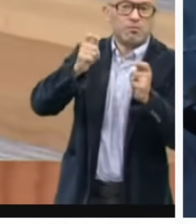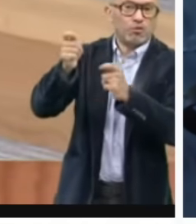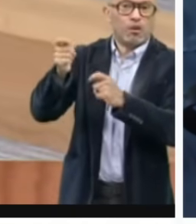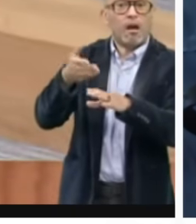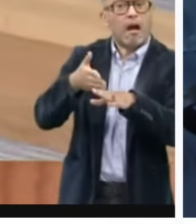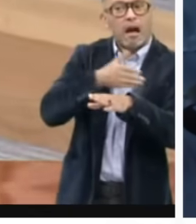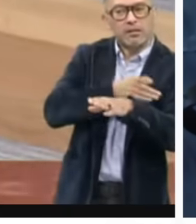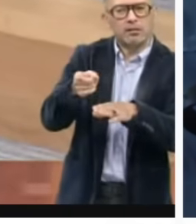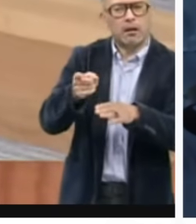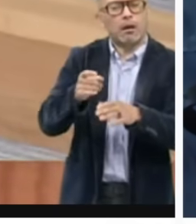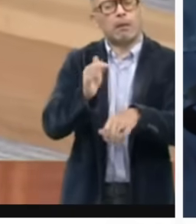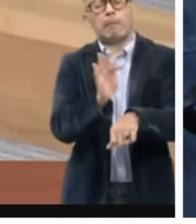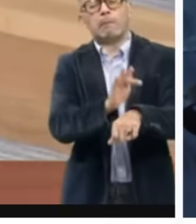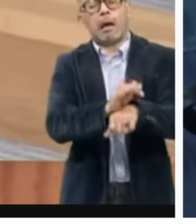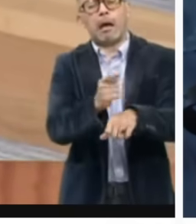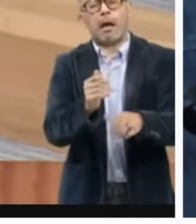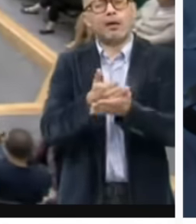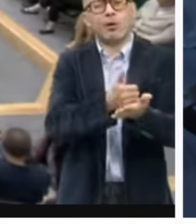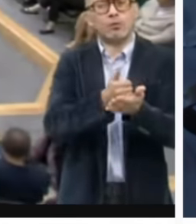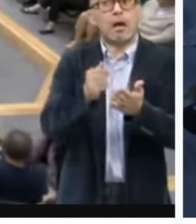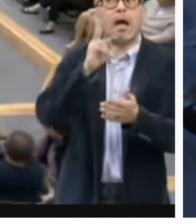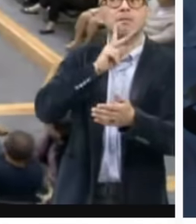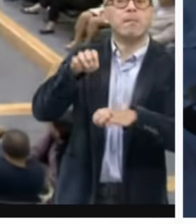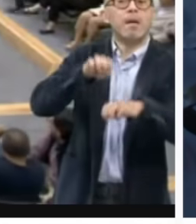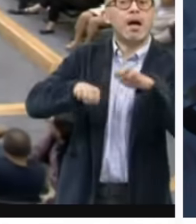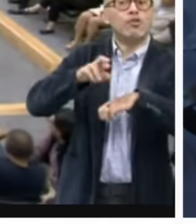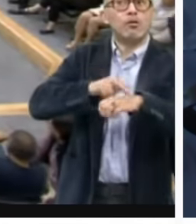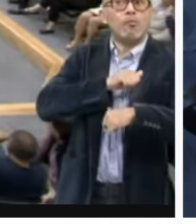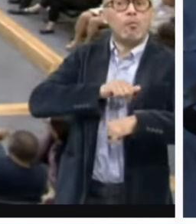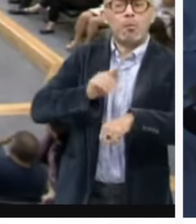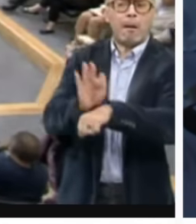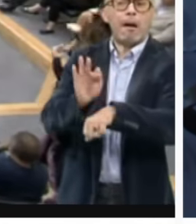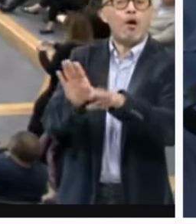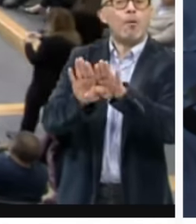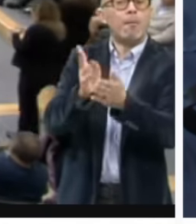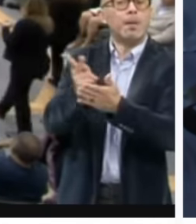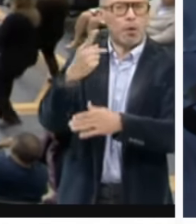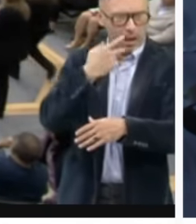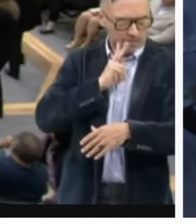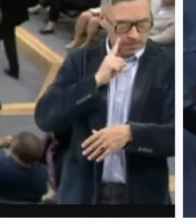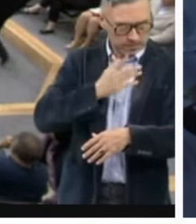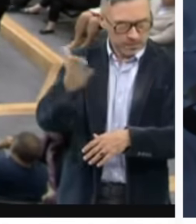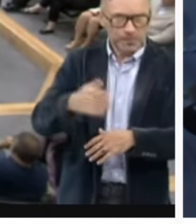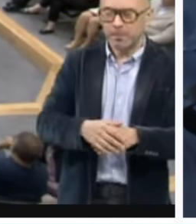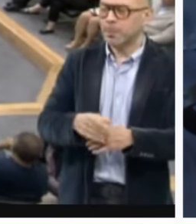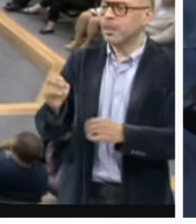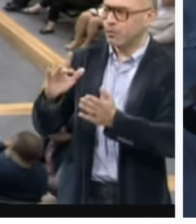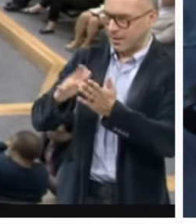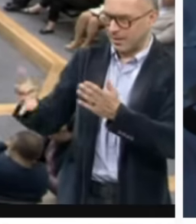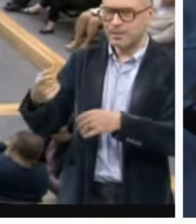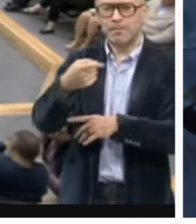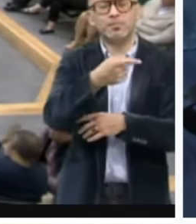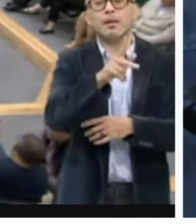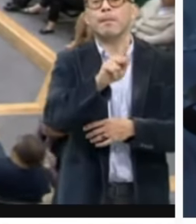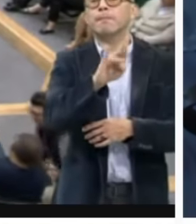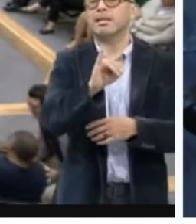de actuar. Es cuanto. Gracias, señor representante. Adelante, señor representante del PRI. Gracias, presidenta,